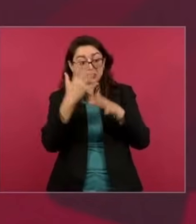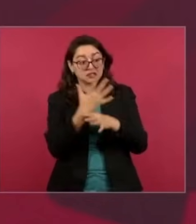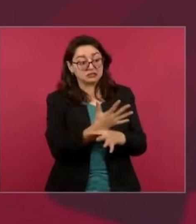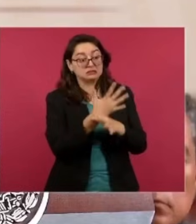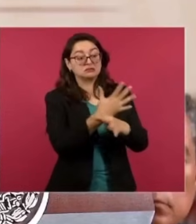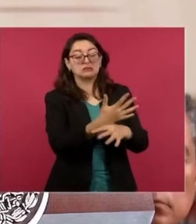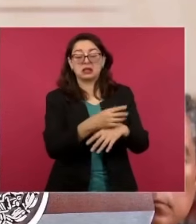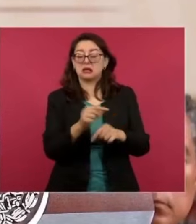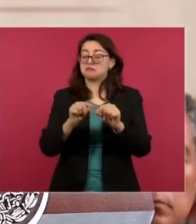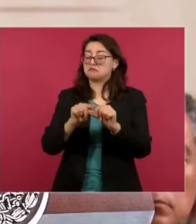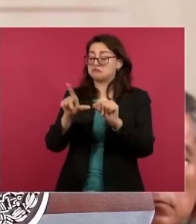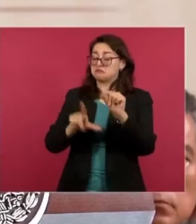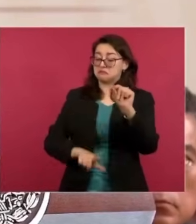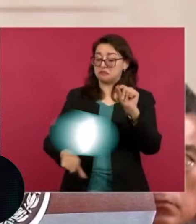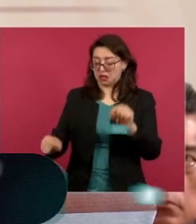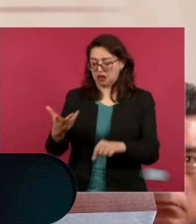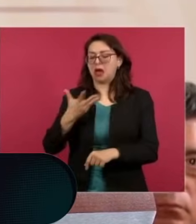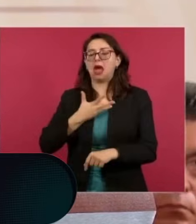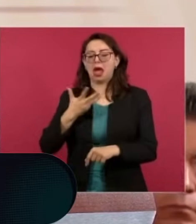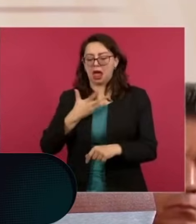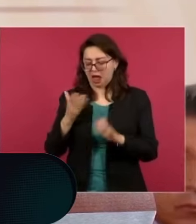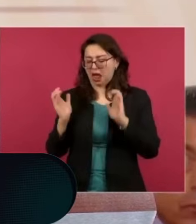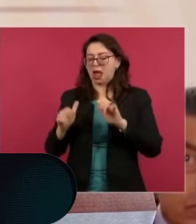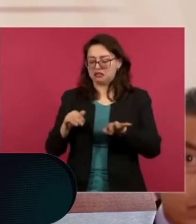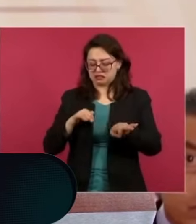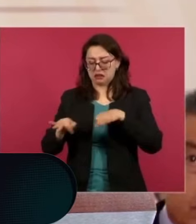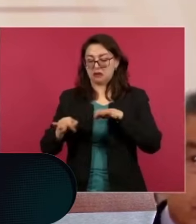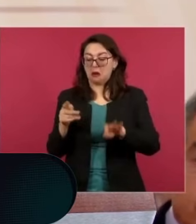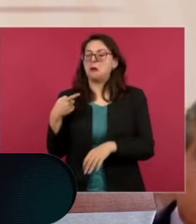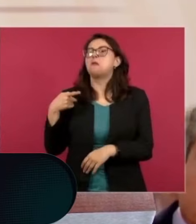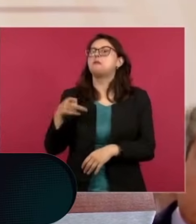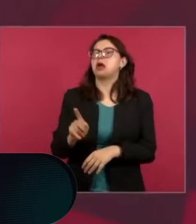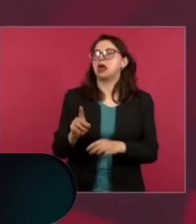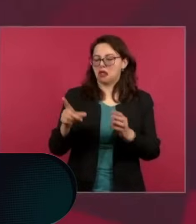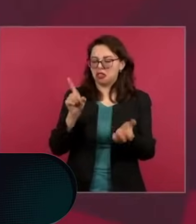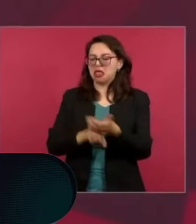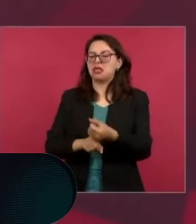México vienen del narcotráfico.